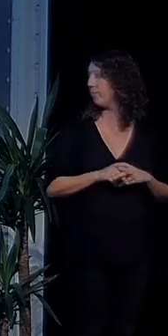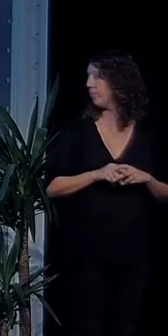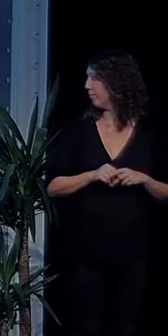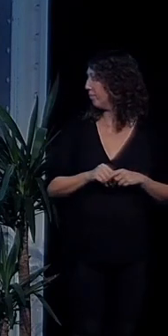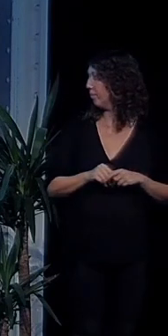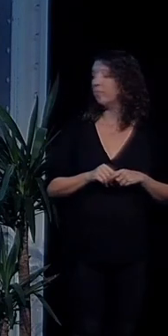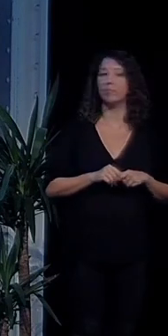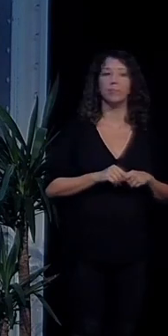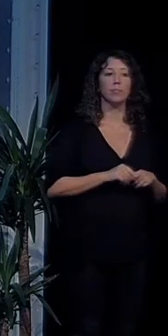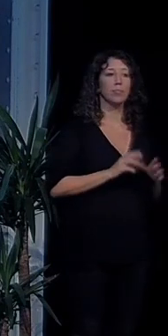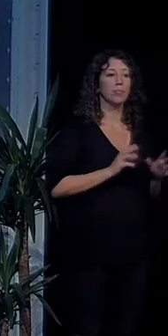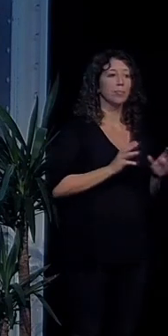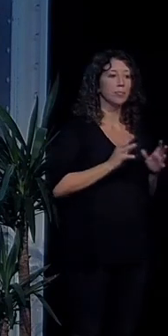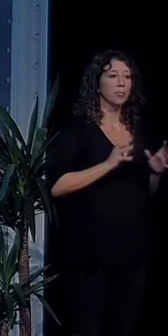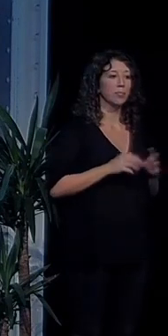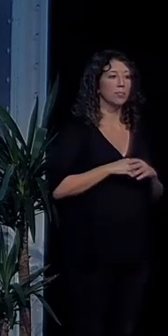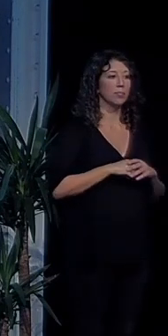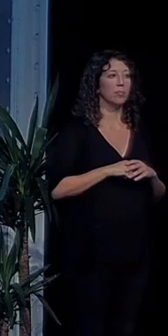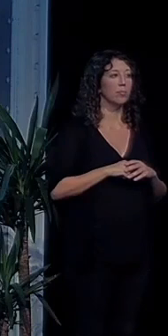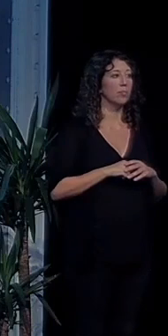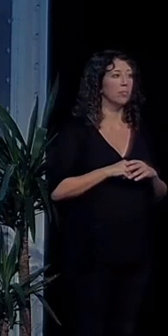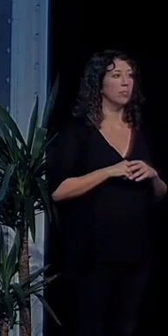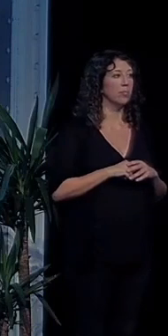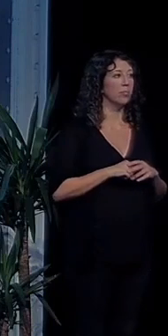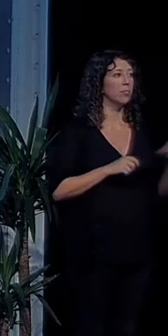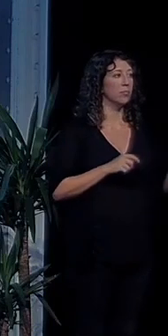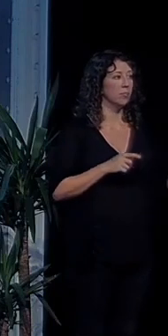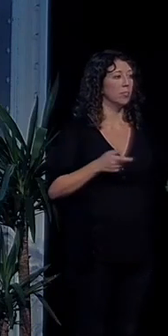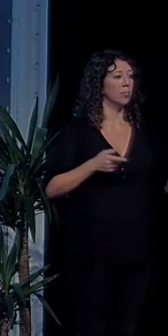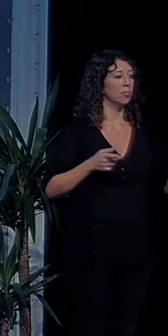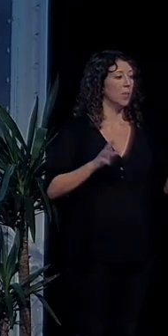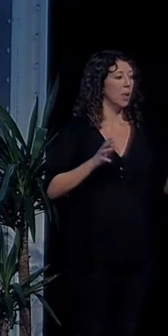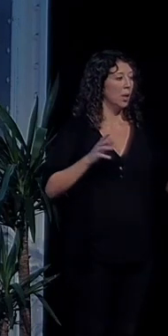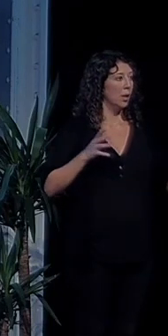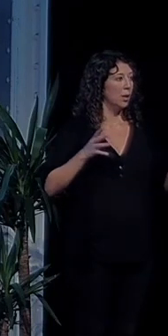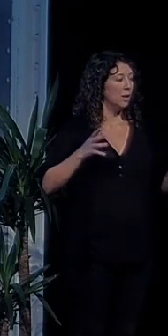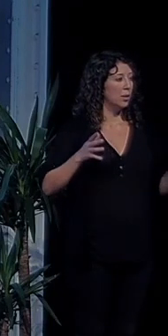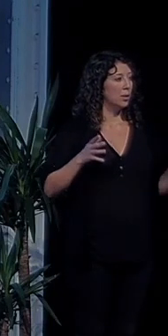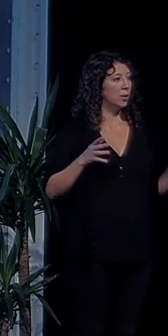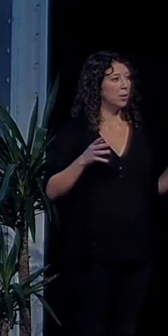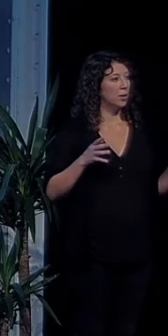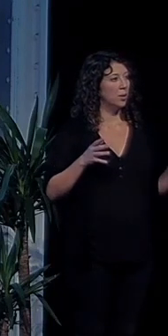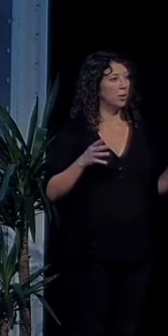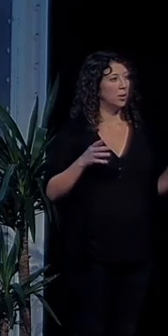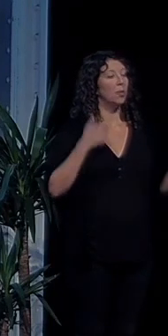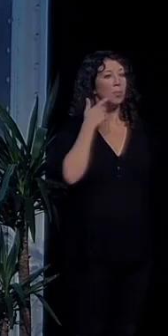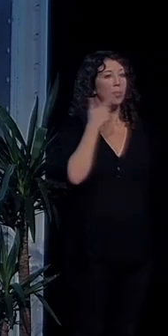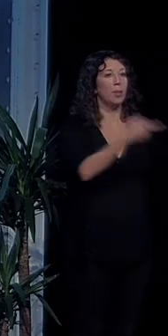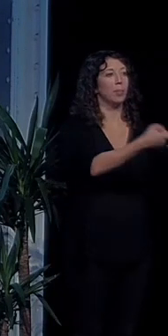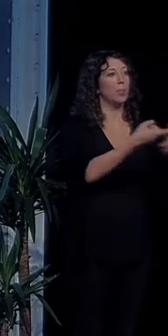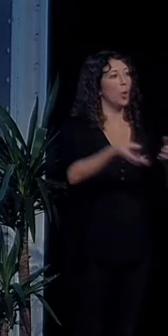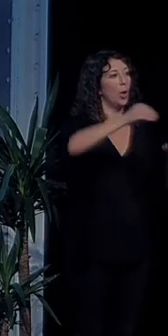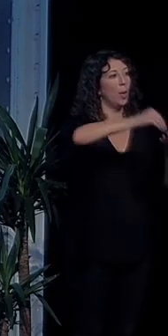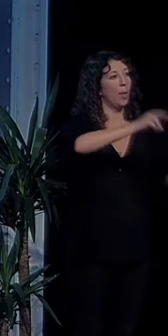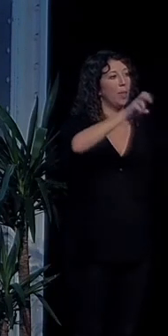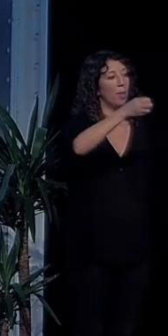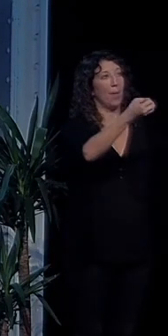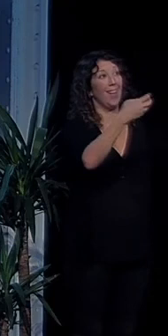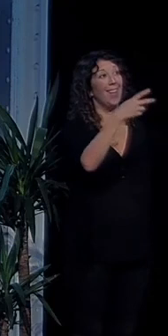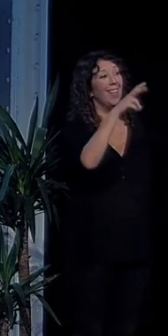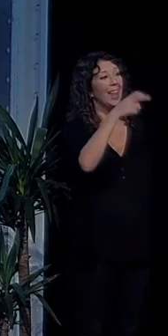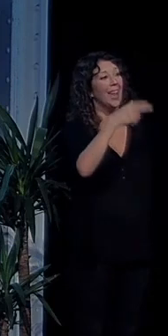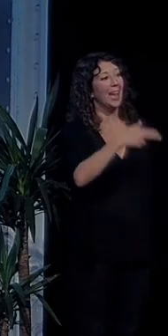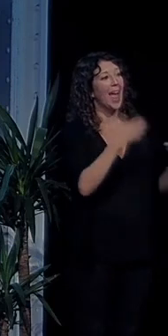No, que no entendíamos lo que era. Pues, volviendo un poco al tema del relato, de hecho no quiero centrarme en el tema del